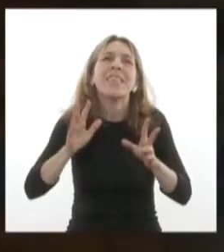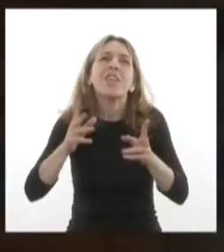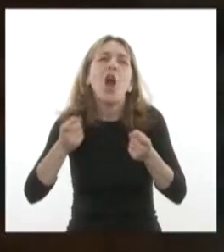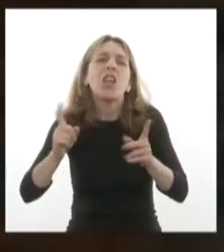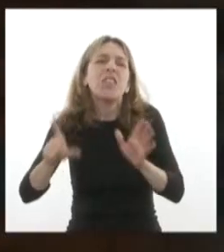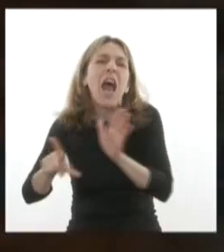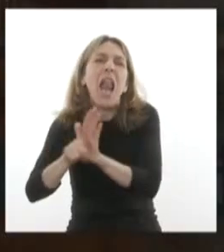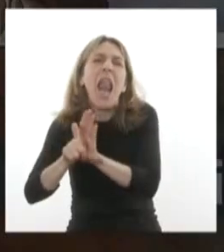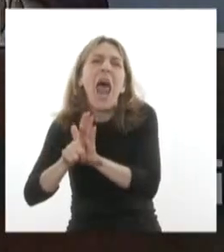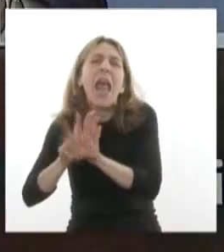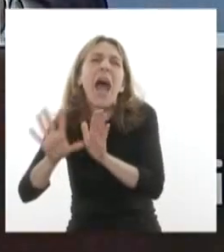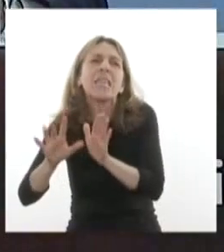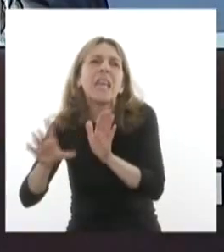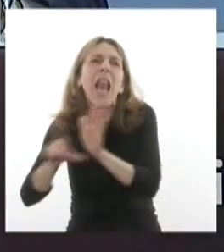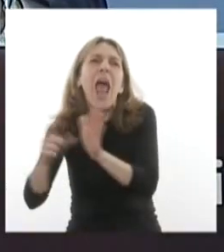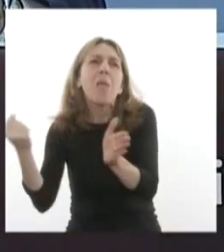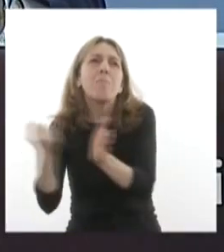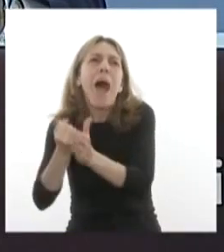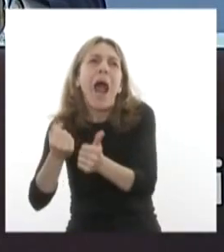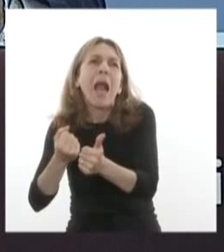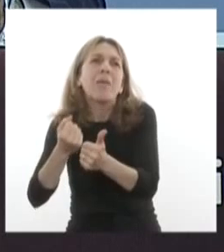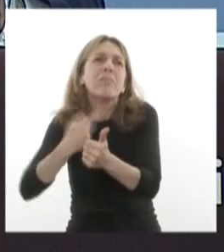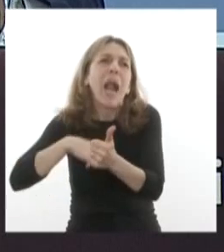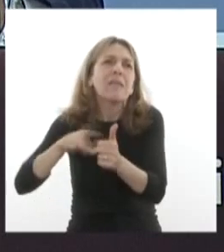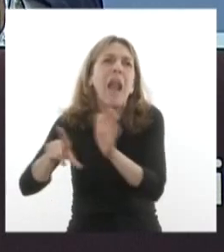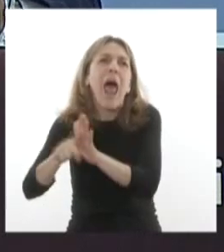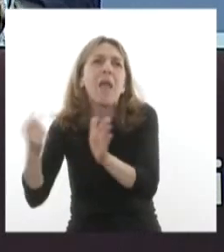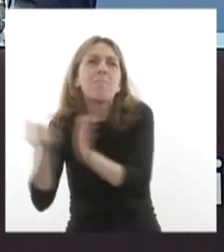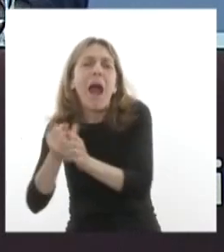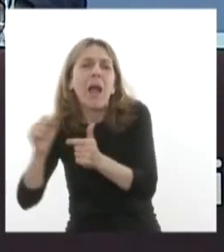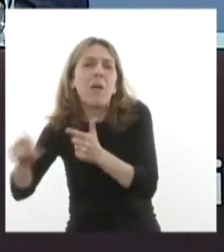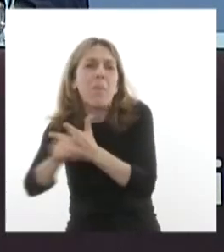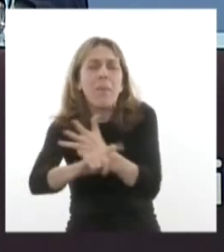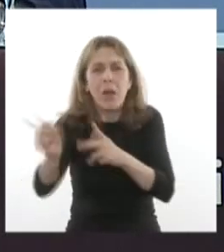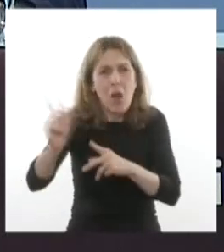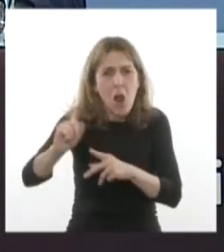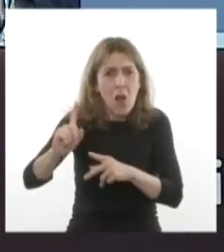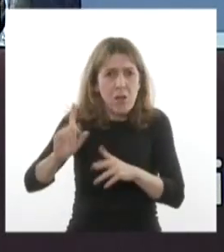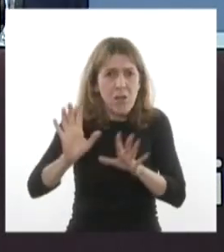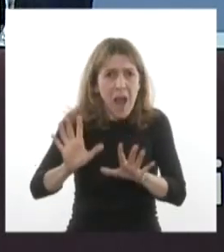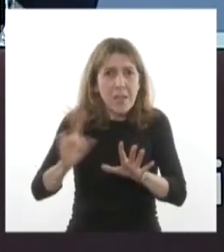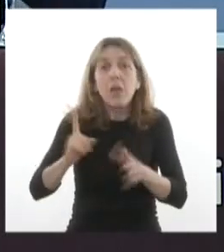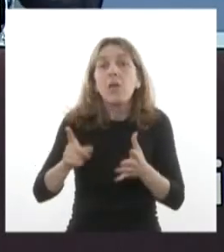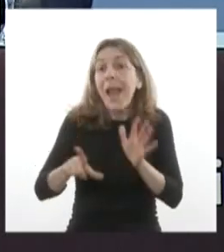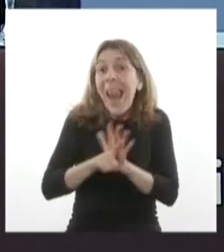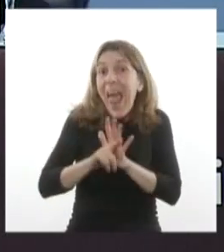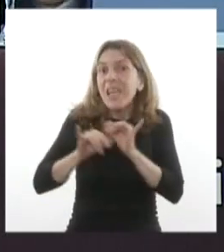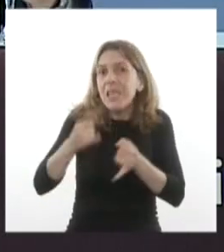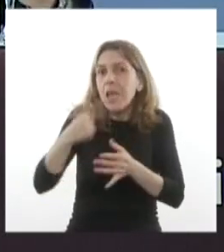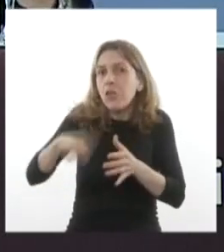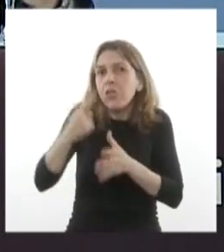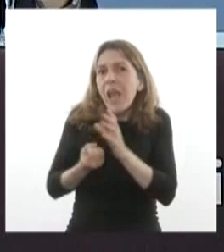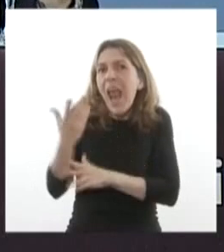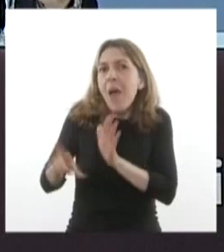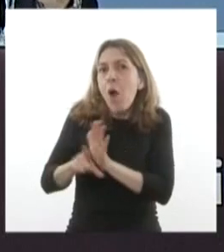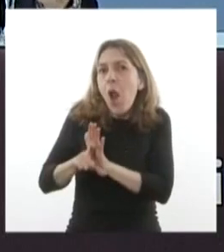tipo, ni normas de este tipo. Las dictamos porque estamos